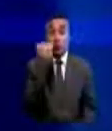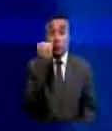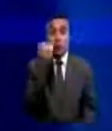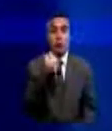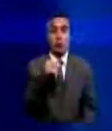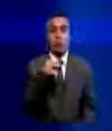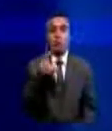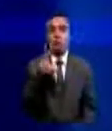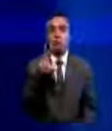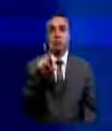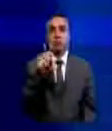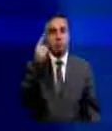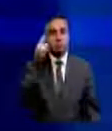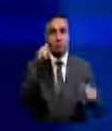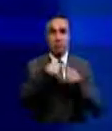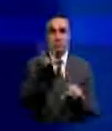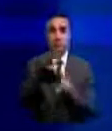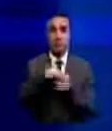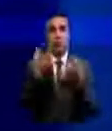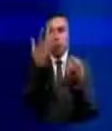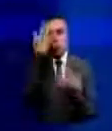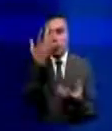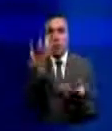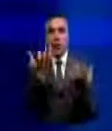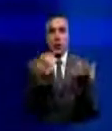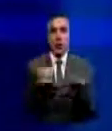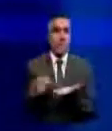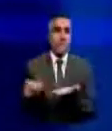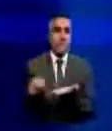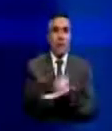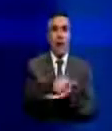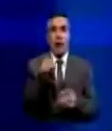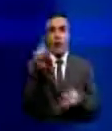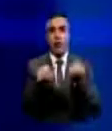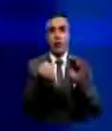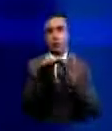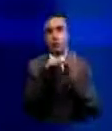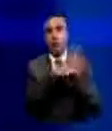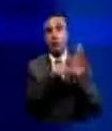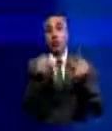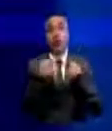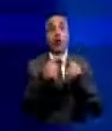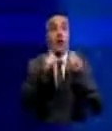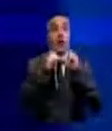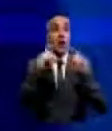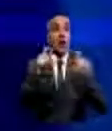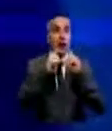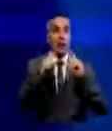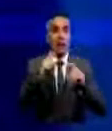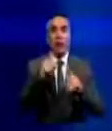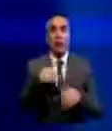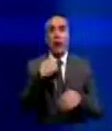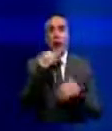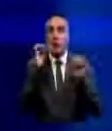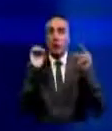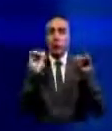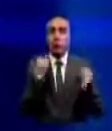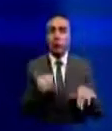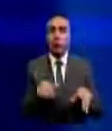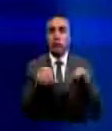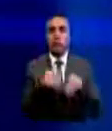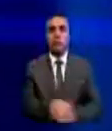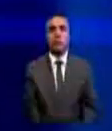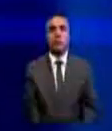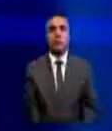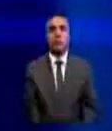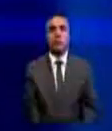sus votos a que se retiren algunos puntos ligados al accionar de la policía en protestas sociales. Cristian Hidalgo nos presenta un